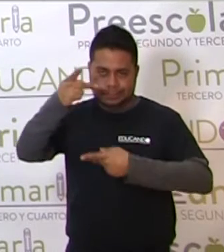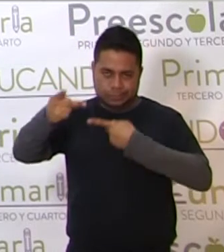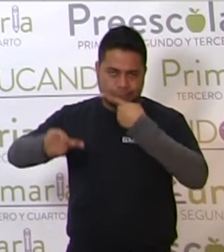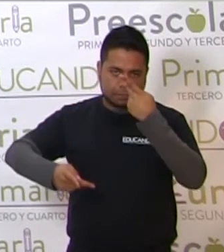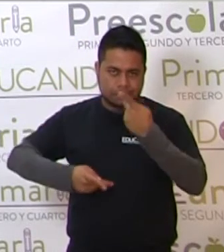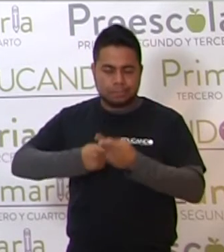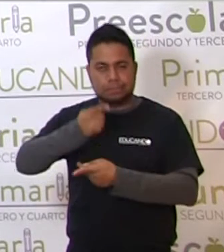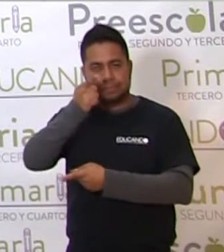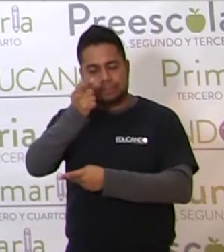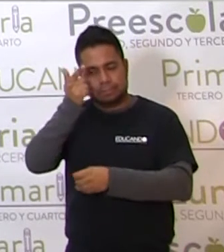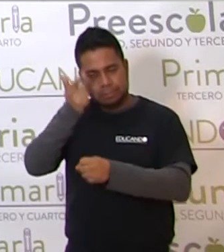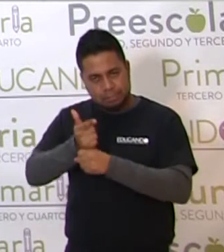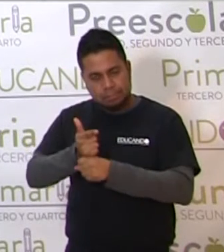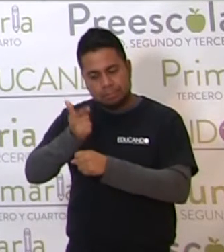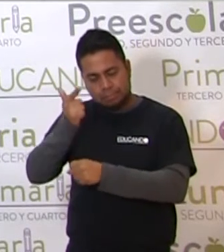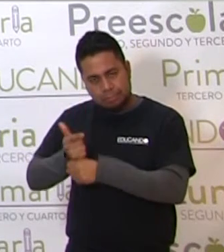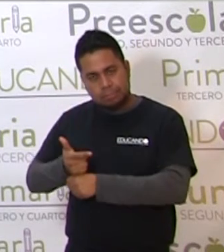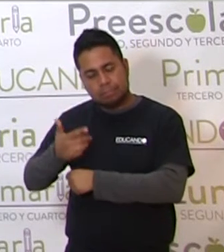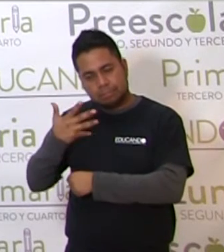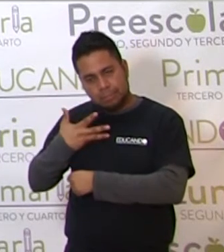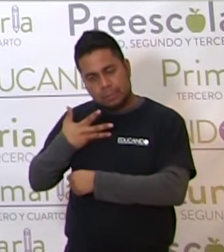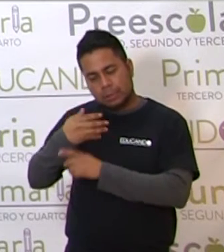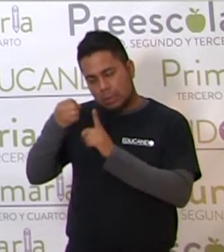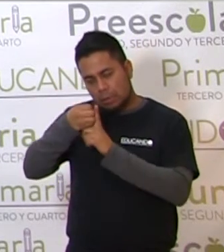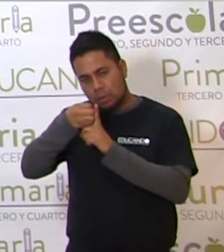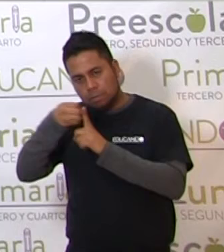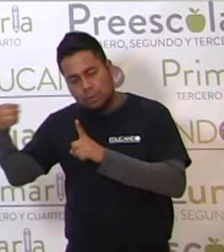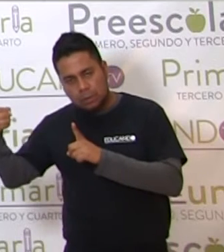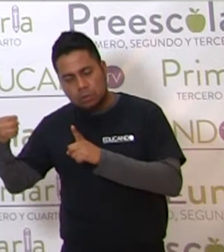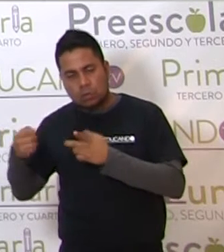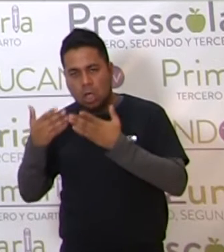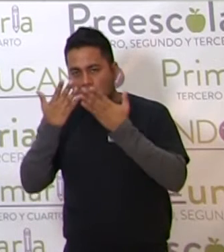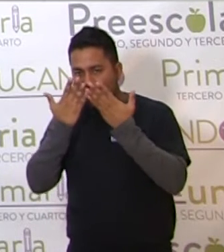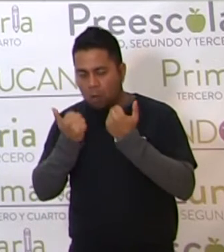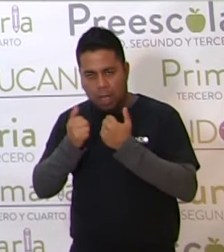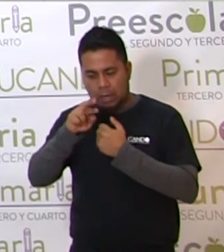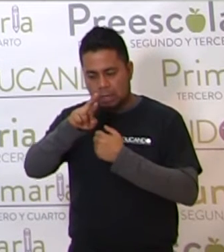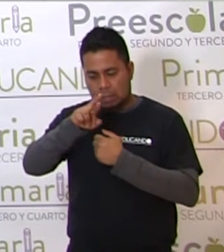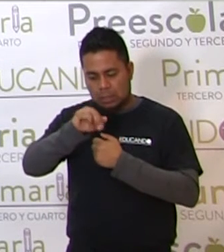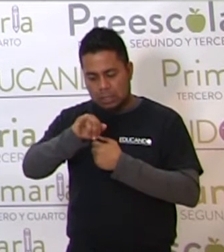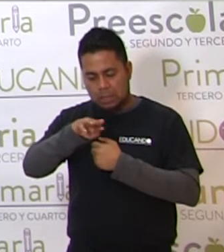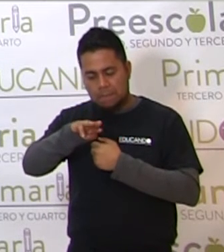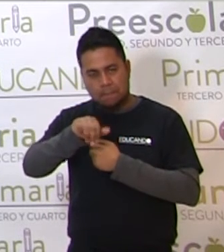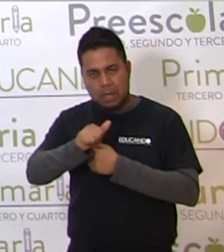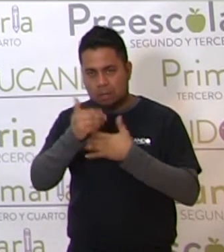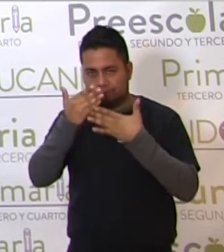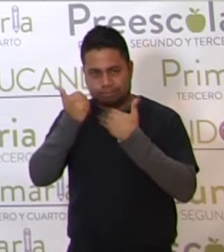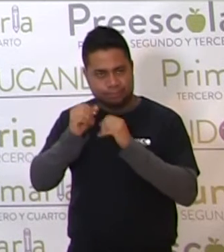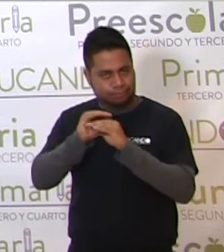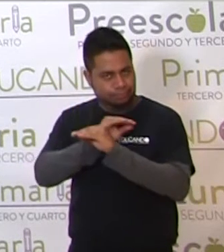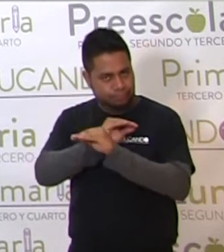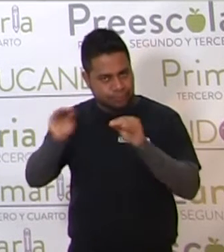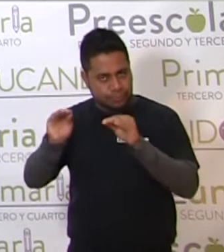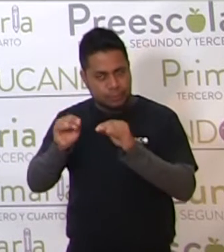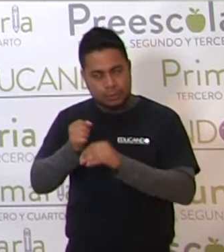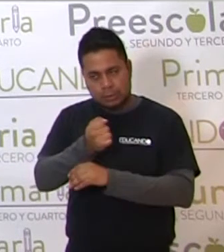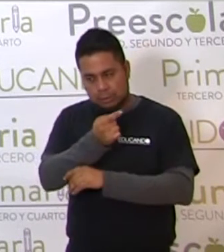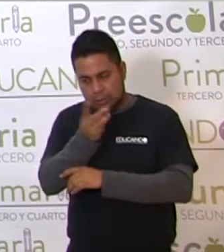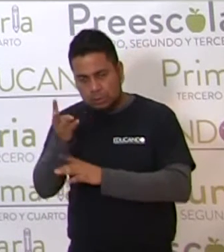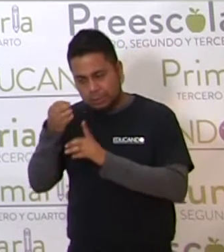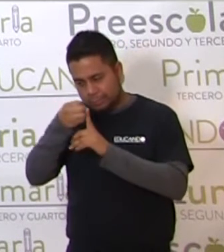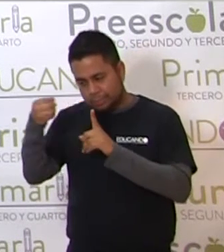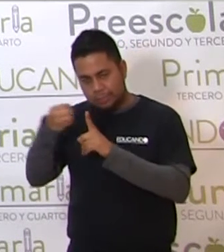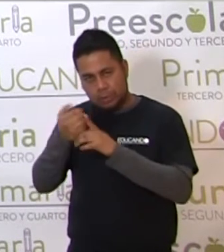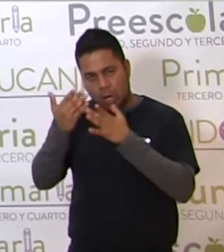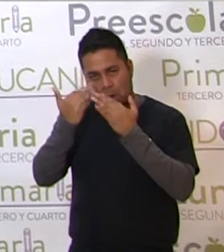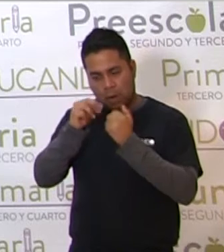vas a encontrar con versos que no van a tener rima bien aquellos versos que no